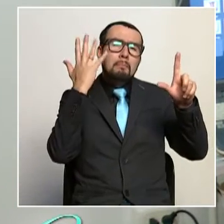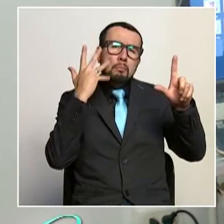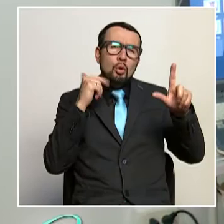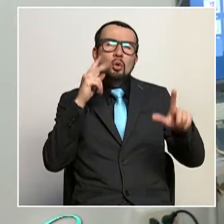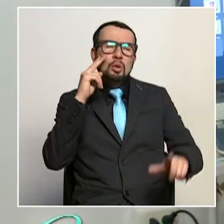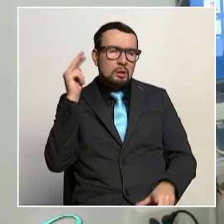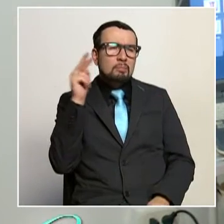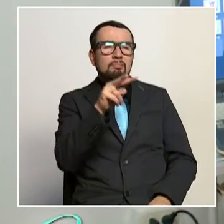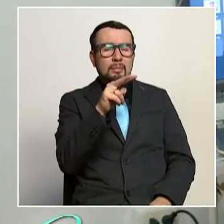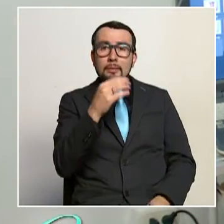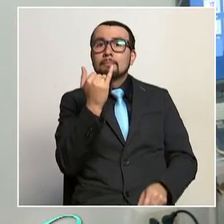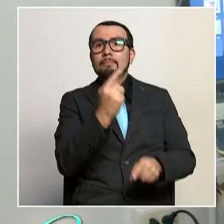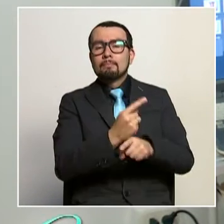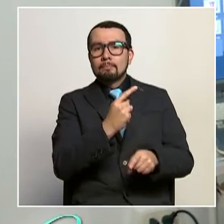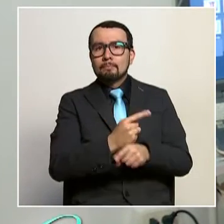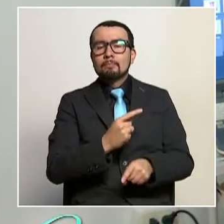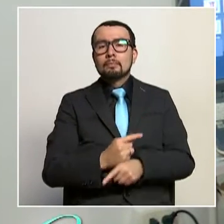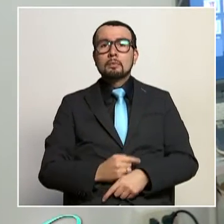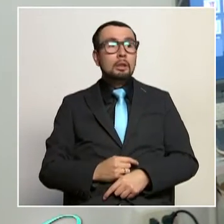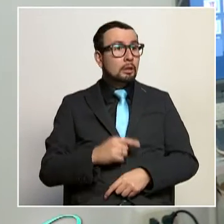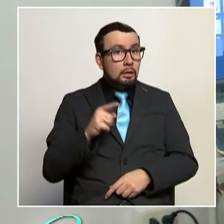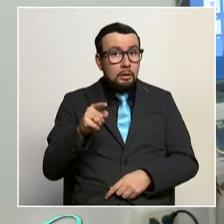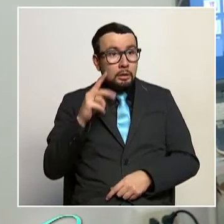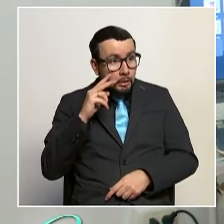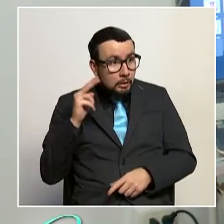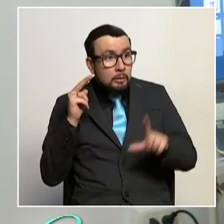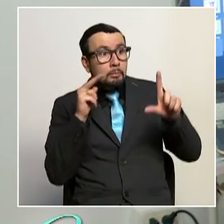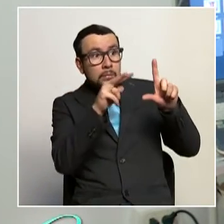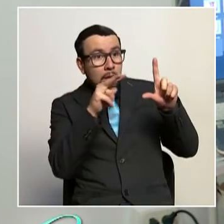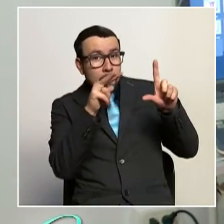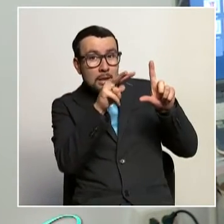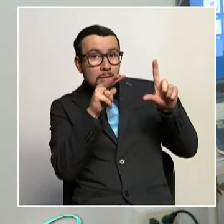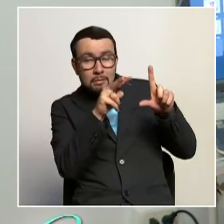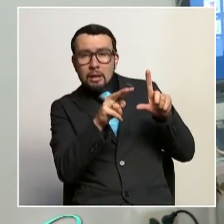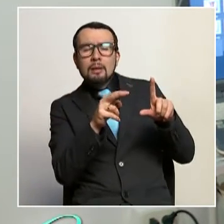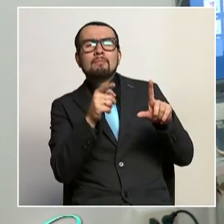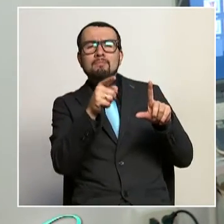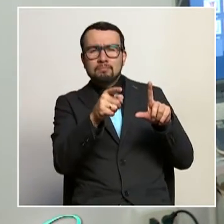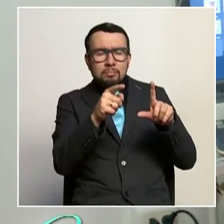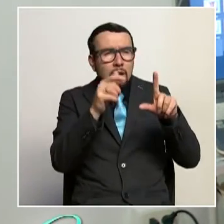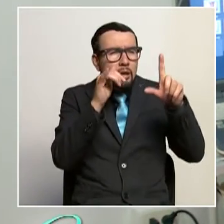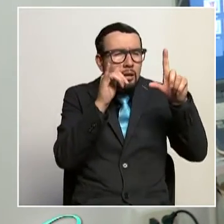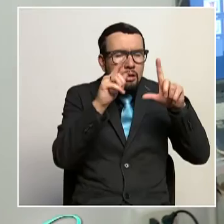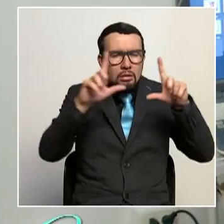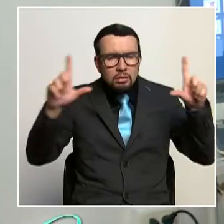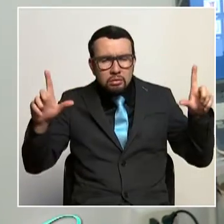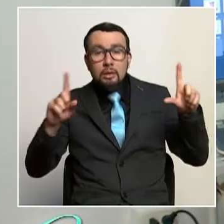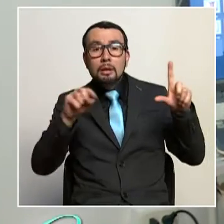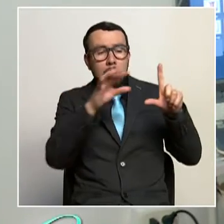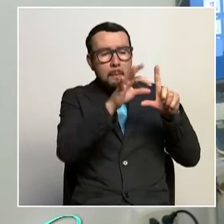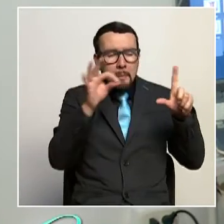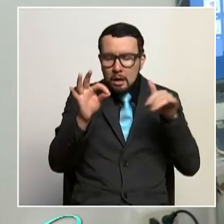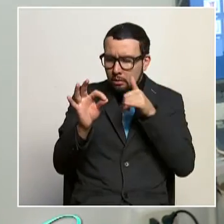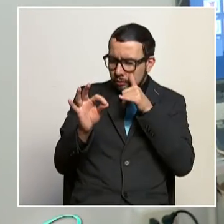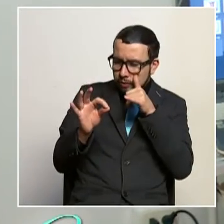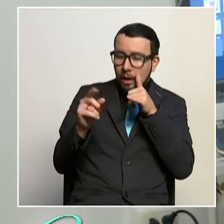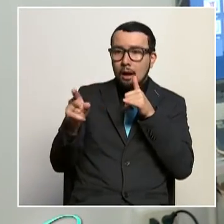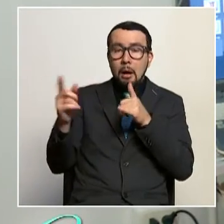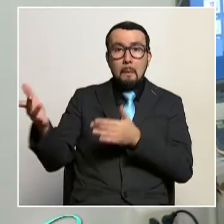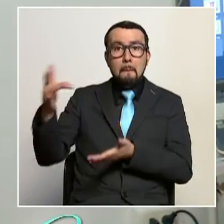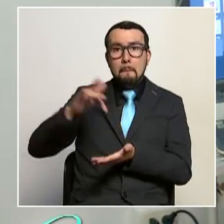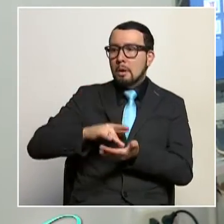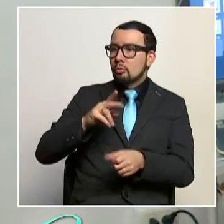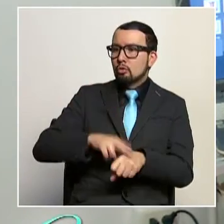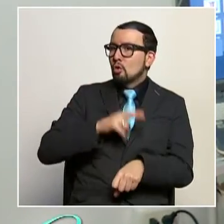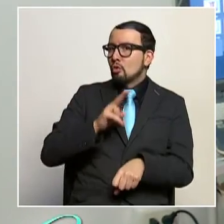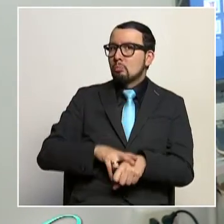las lesiones, las estamos viendo en la pantalla, las diagnosticamos, las confirmamos con biopsia y después nos llegan las citologías normales.